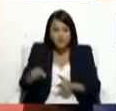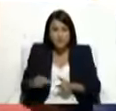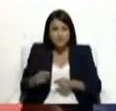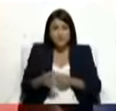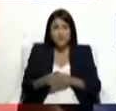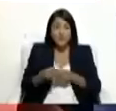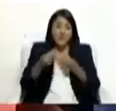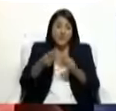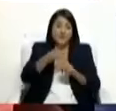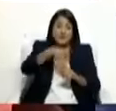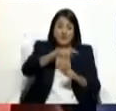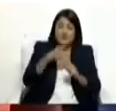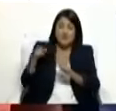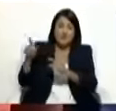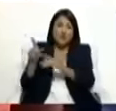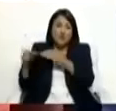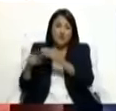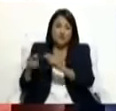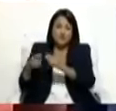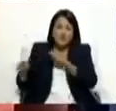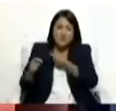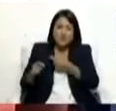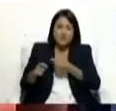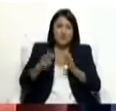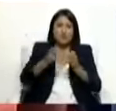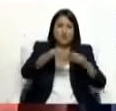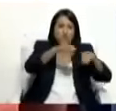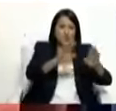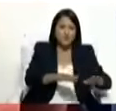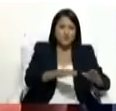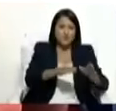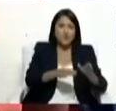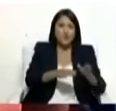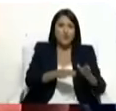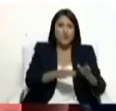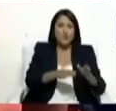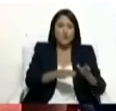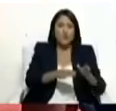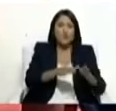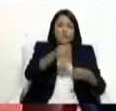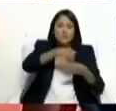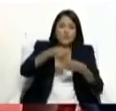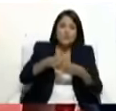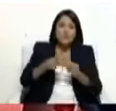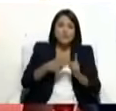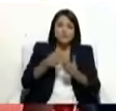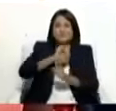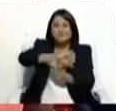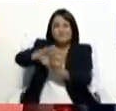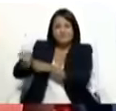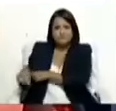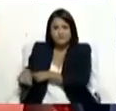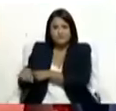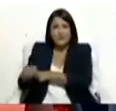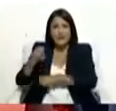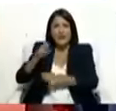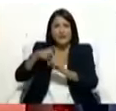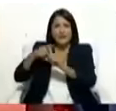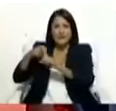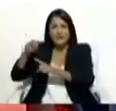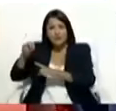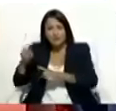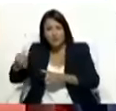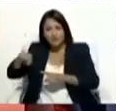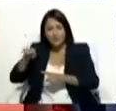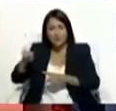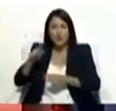referendo consultivo, pues barrió el suelo con la representación de la ExxonMobil allá en La